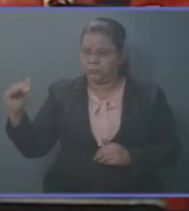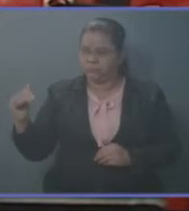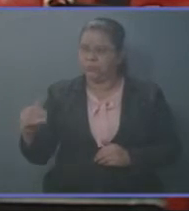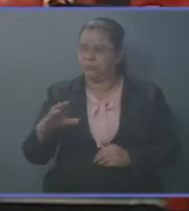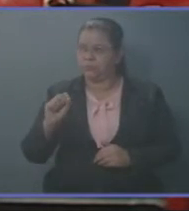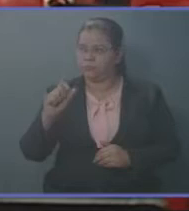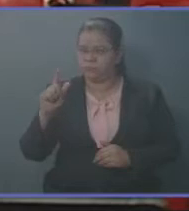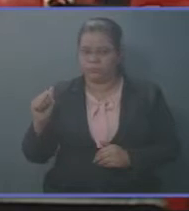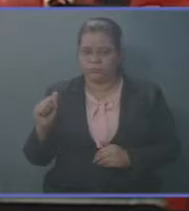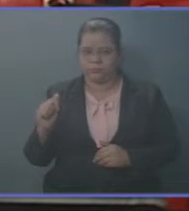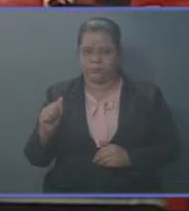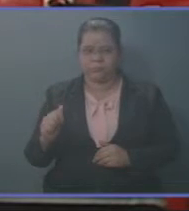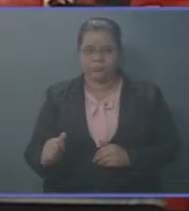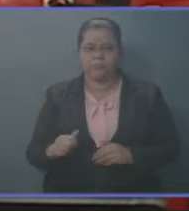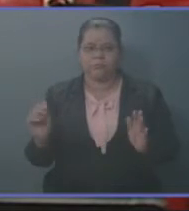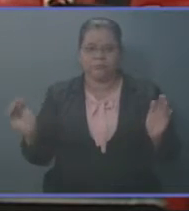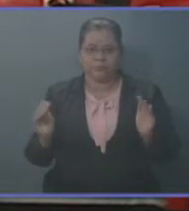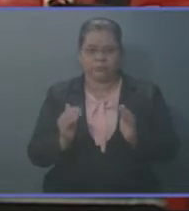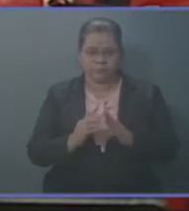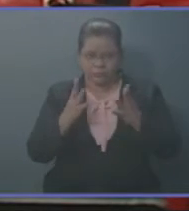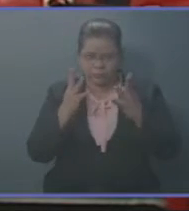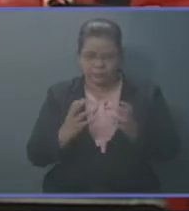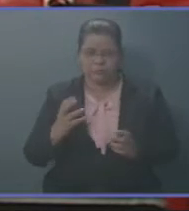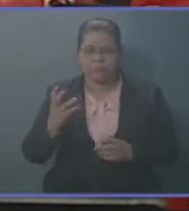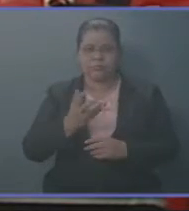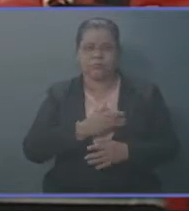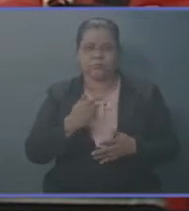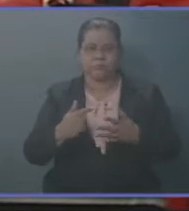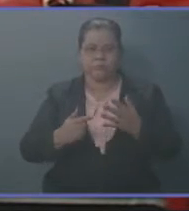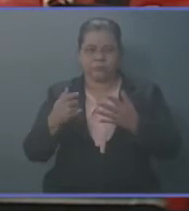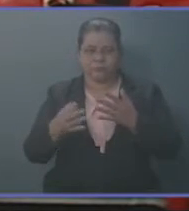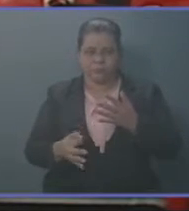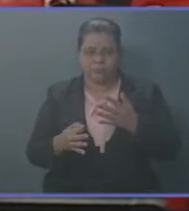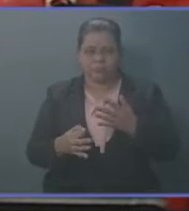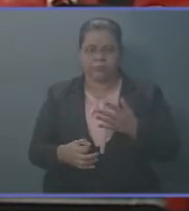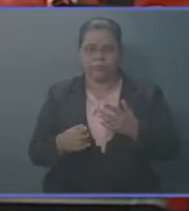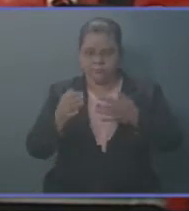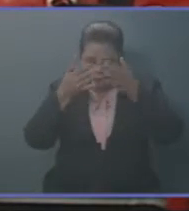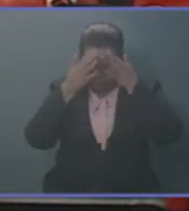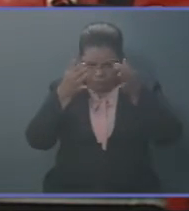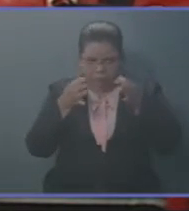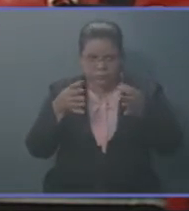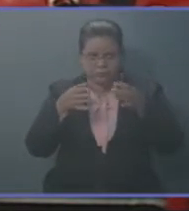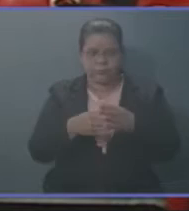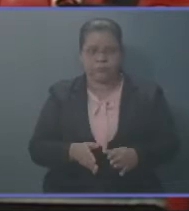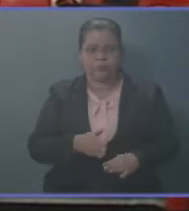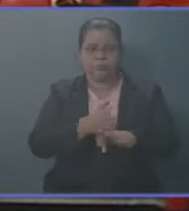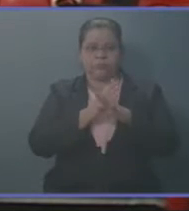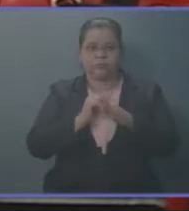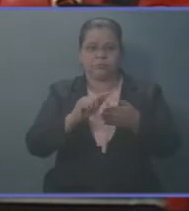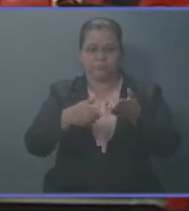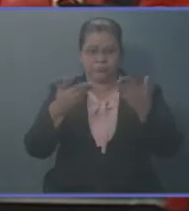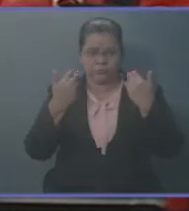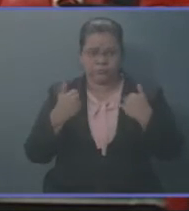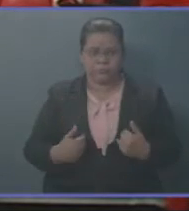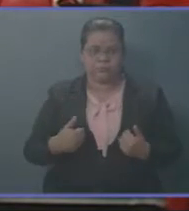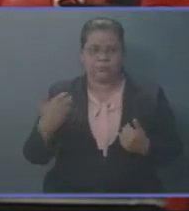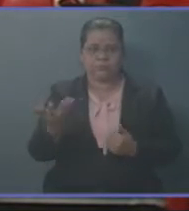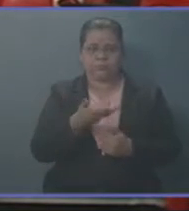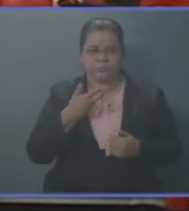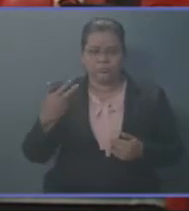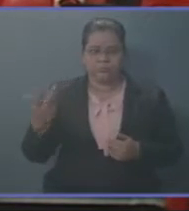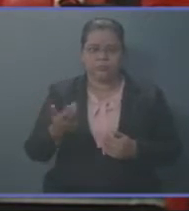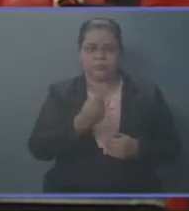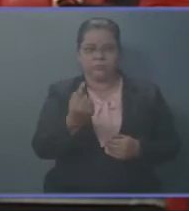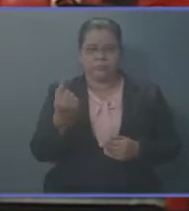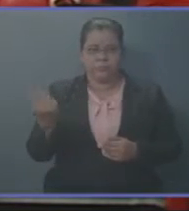sala, de también legislar estas disposiciones de protección de derechos humanos de todas y todos los ciudadanos en el